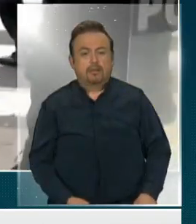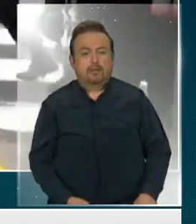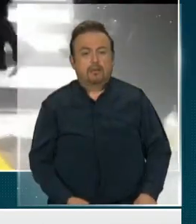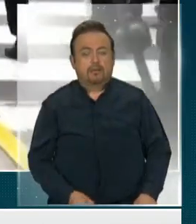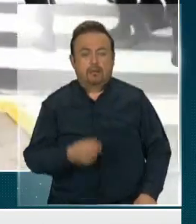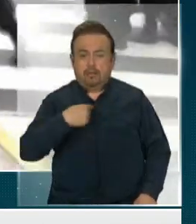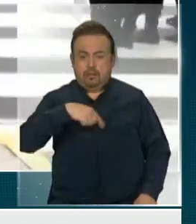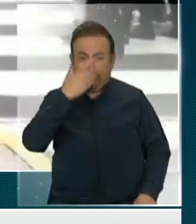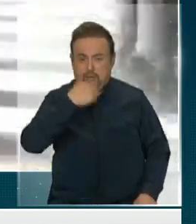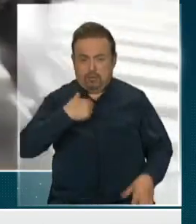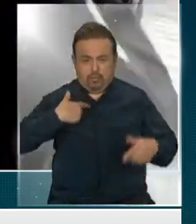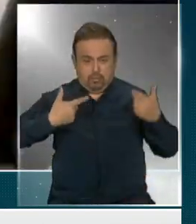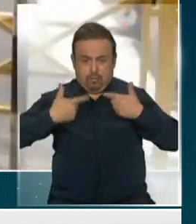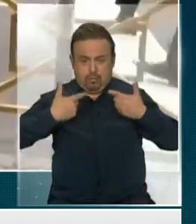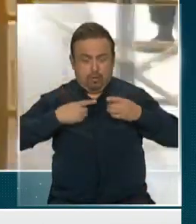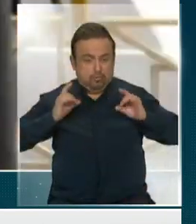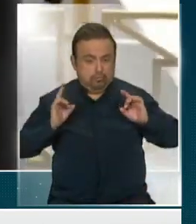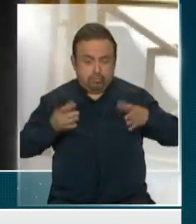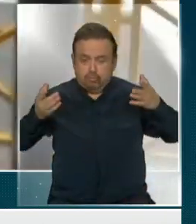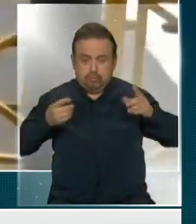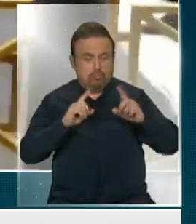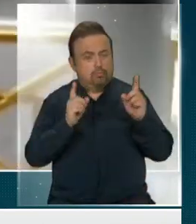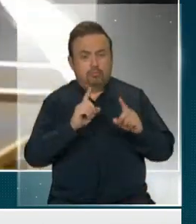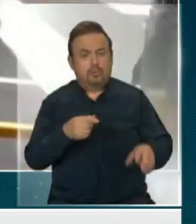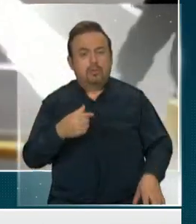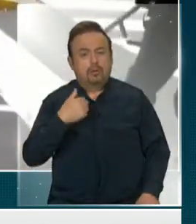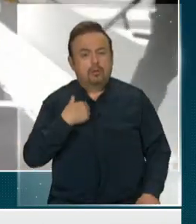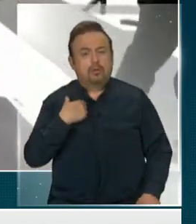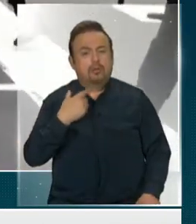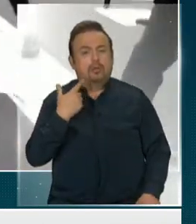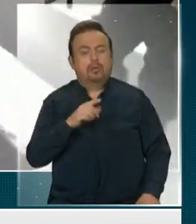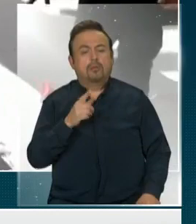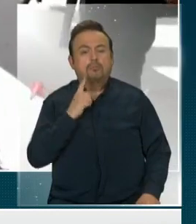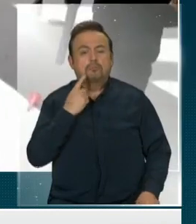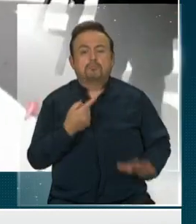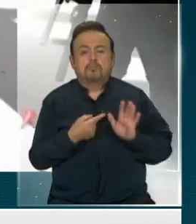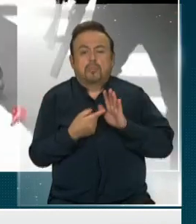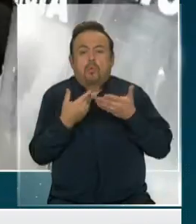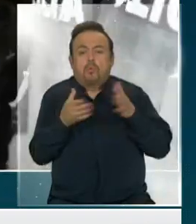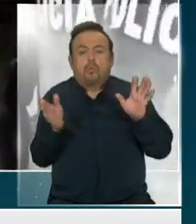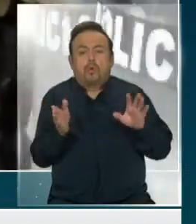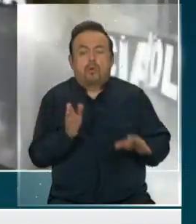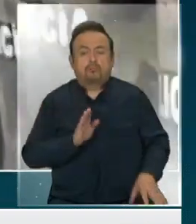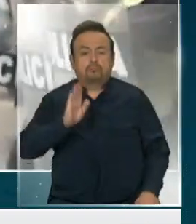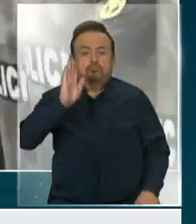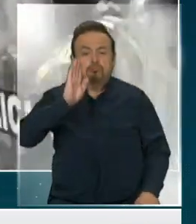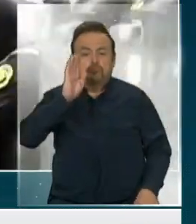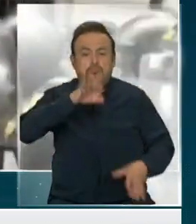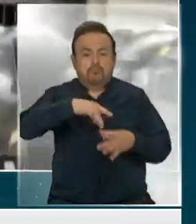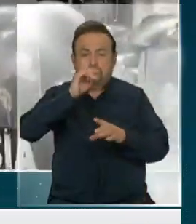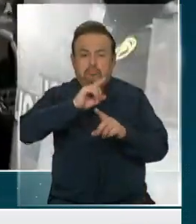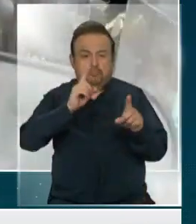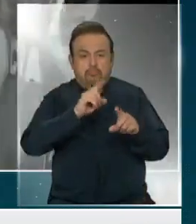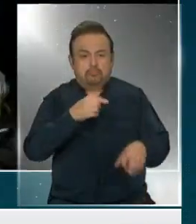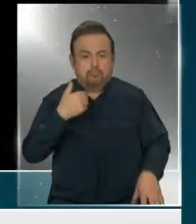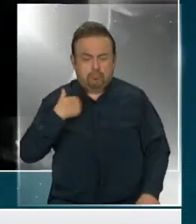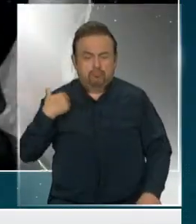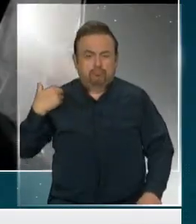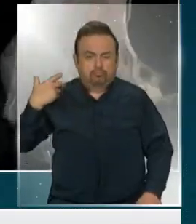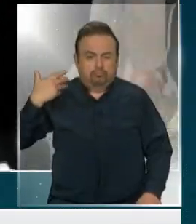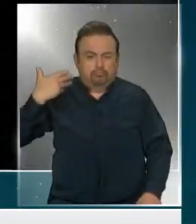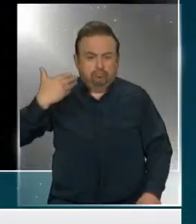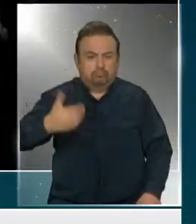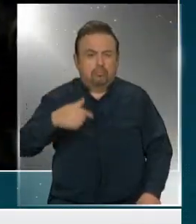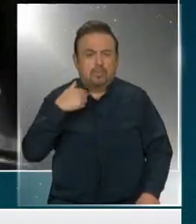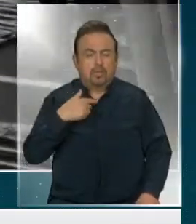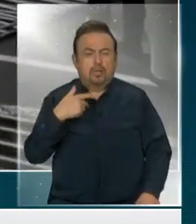Yo no soy un político de casualidad que solo aparece para ser un candidato en las elecciones. He tenido